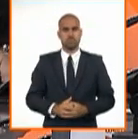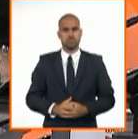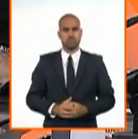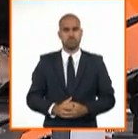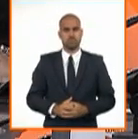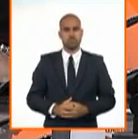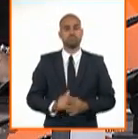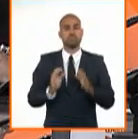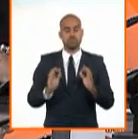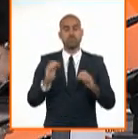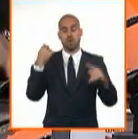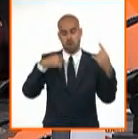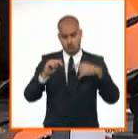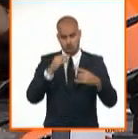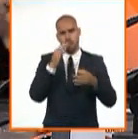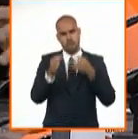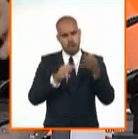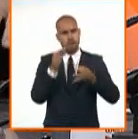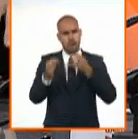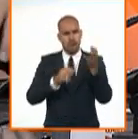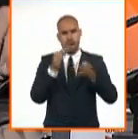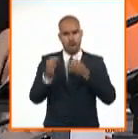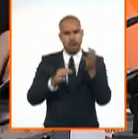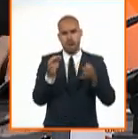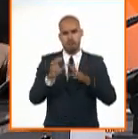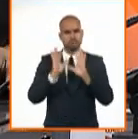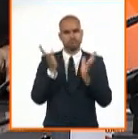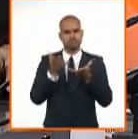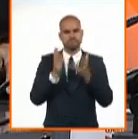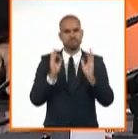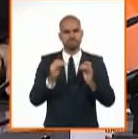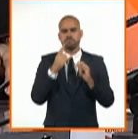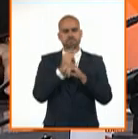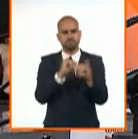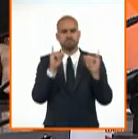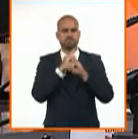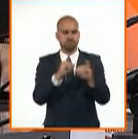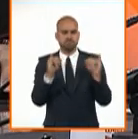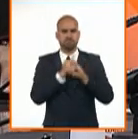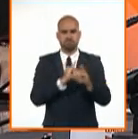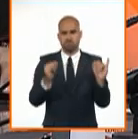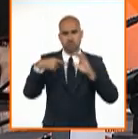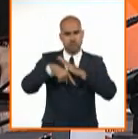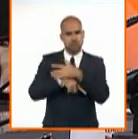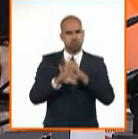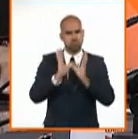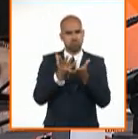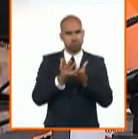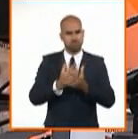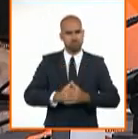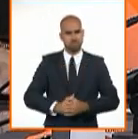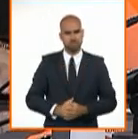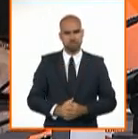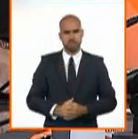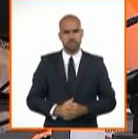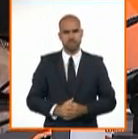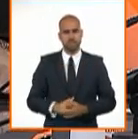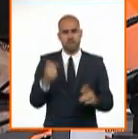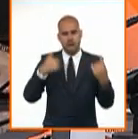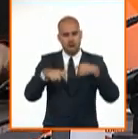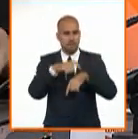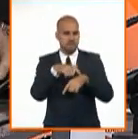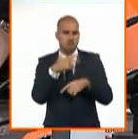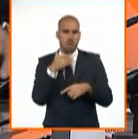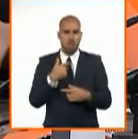hoy en esta mesa redonda tratando de brindar la más amplia información sobre el momento en el que estamos lo que ha